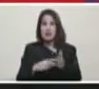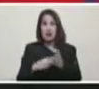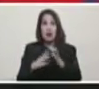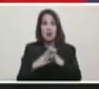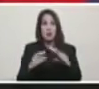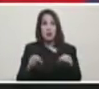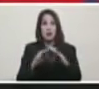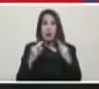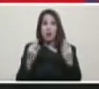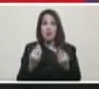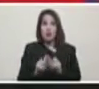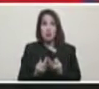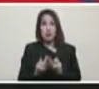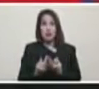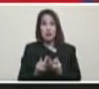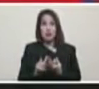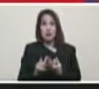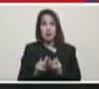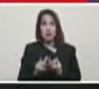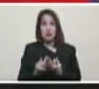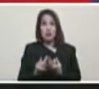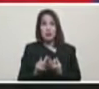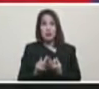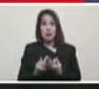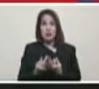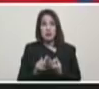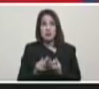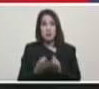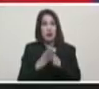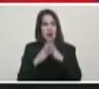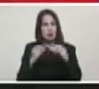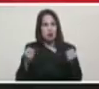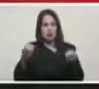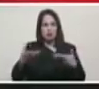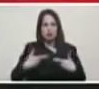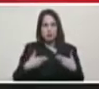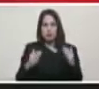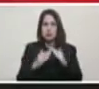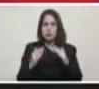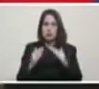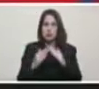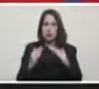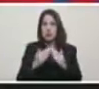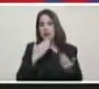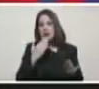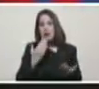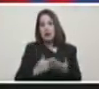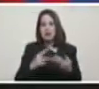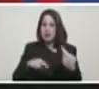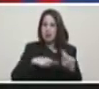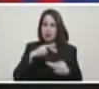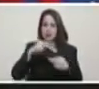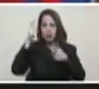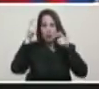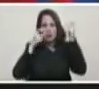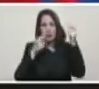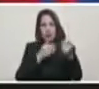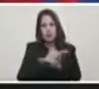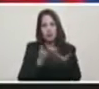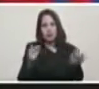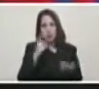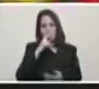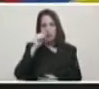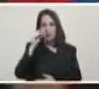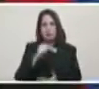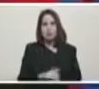están recibiendo para esta joven familia venezolana que hoy está recibiendo su vivienda gracias a la revolución a Chávez y a usted erismar